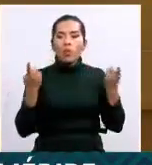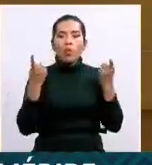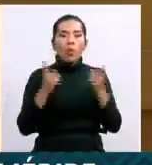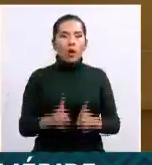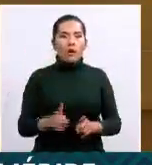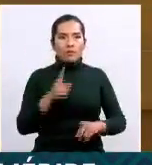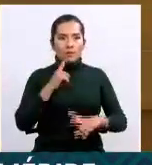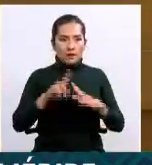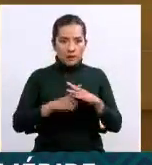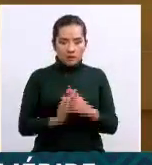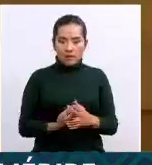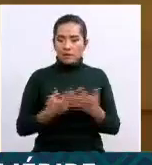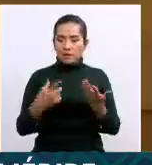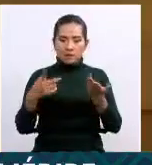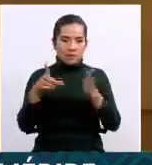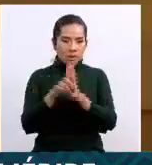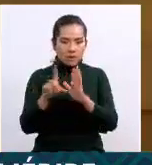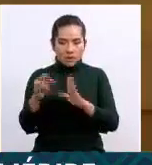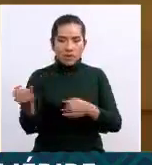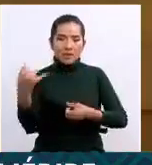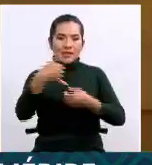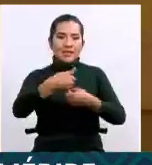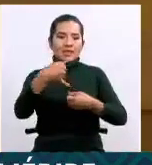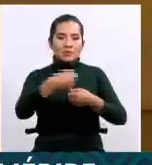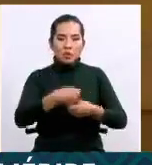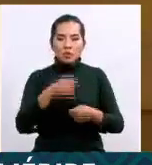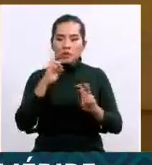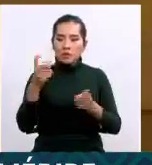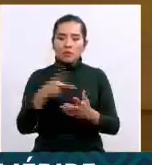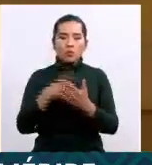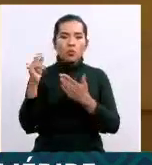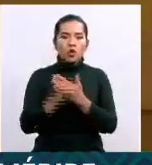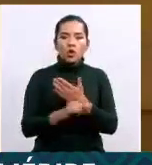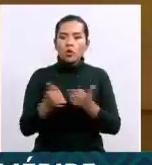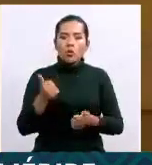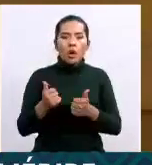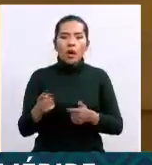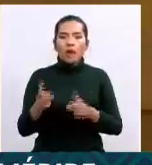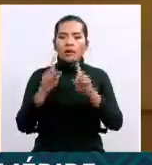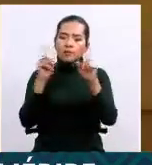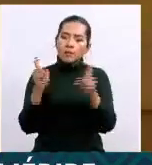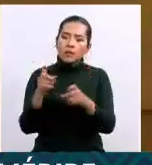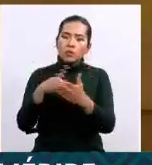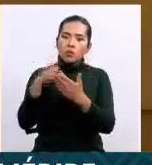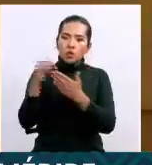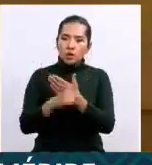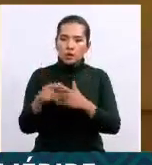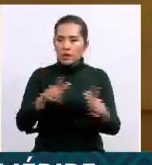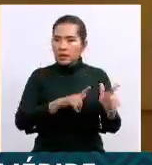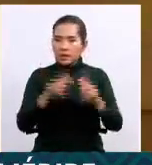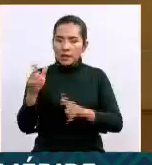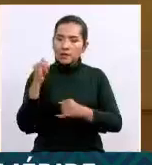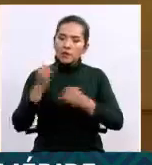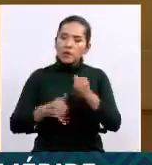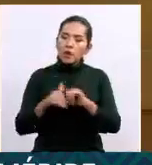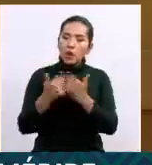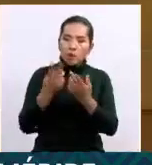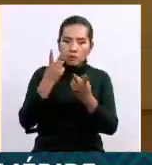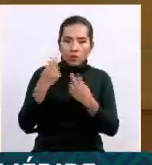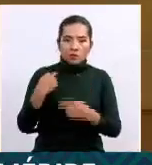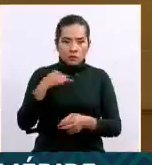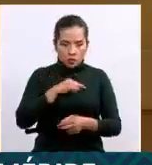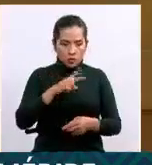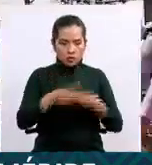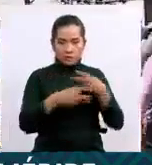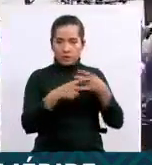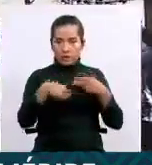la licitación o la inscripción, por lo menos, del proyecto, o dónde está el proyecto a diseño final. Nosotros como vecinos estamos exigiendo